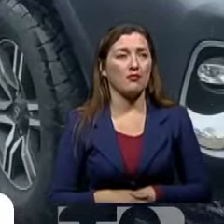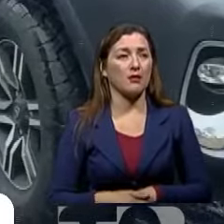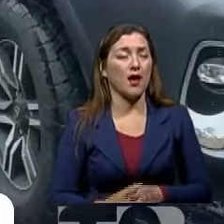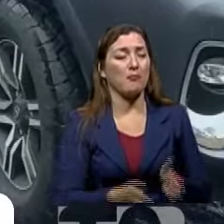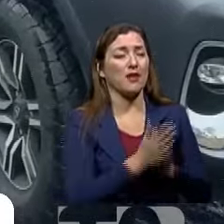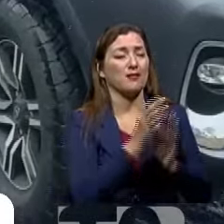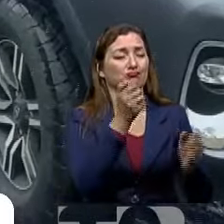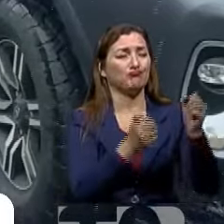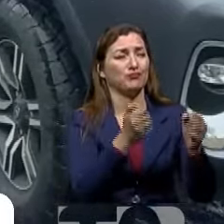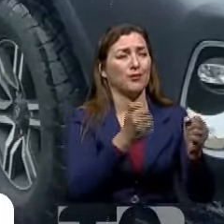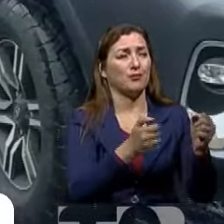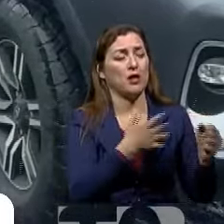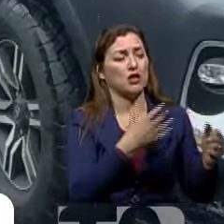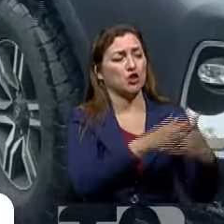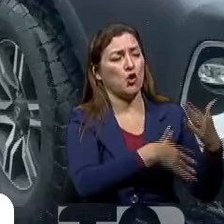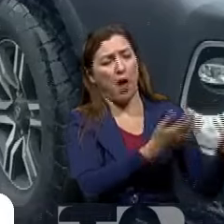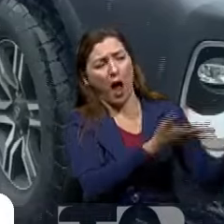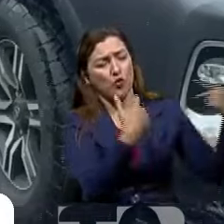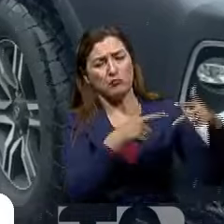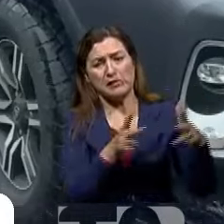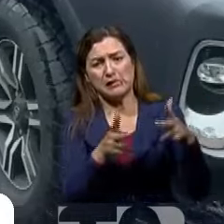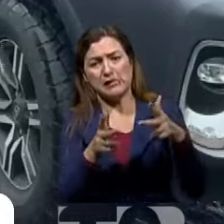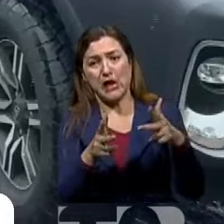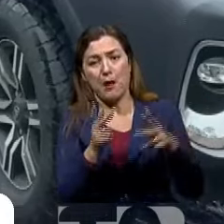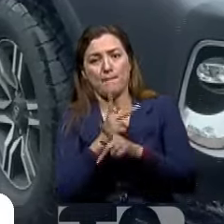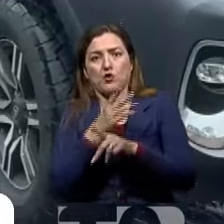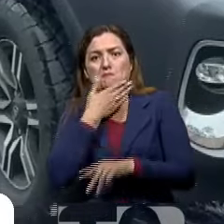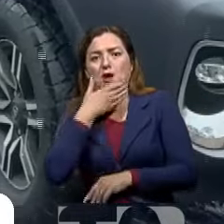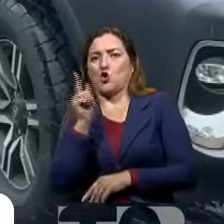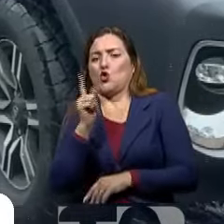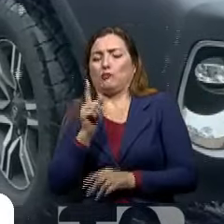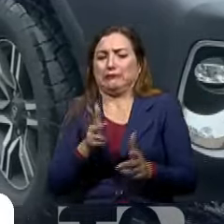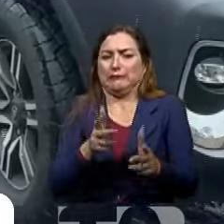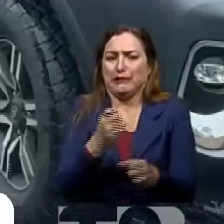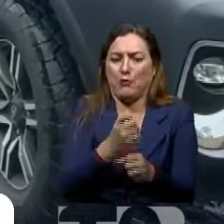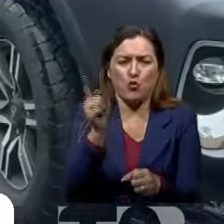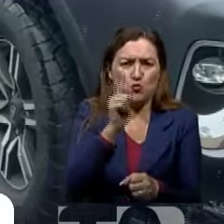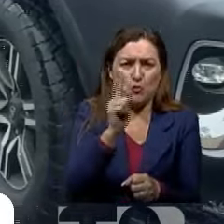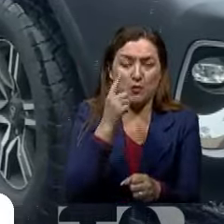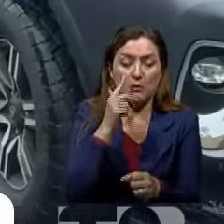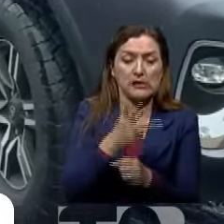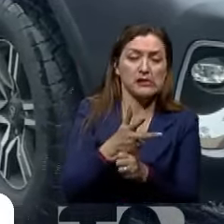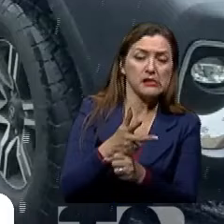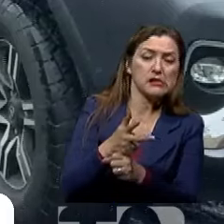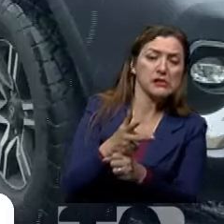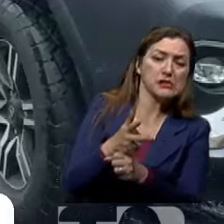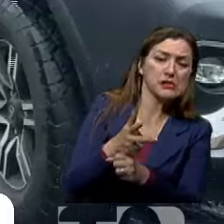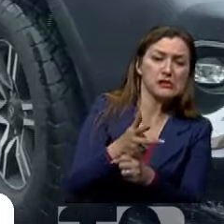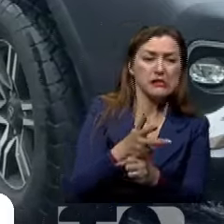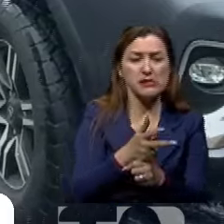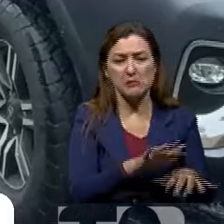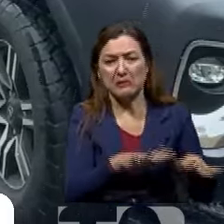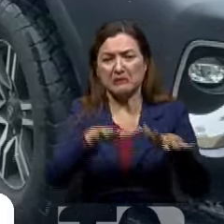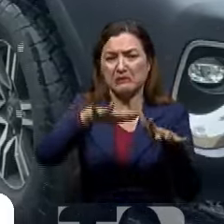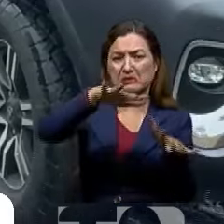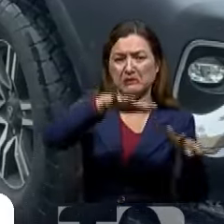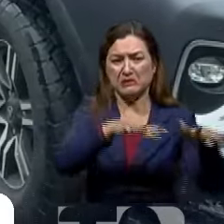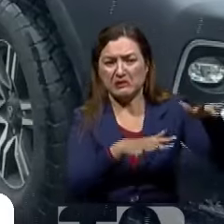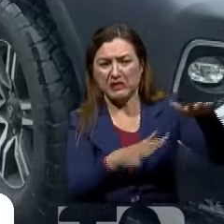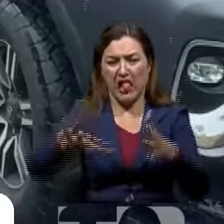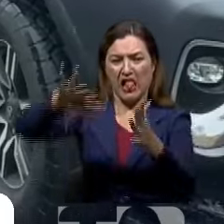en este rato se pongan en buen recaudo hasta hacer el seguimiento de las cámaras que nos están informando desde la zona, desde el